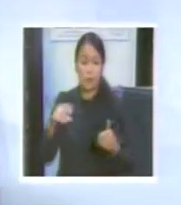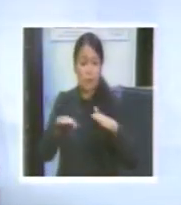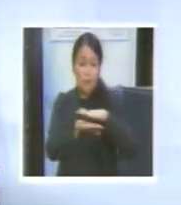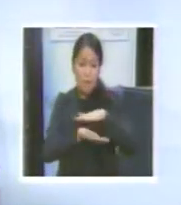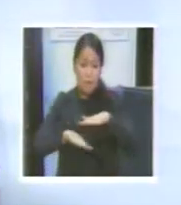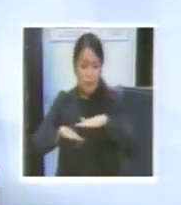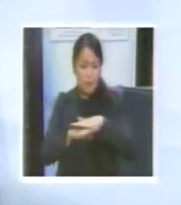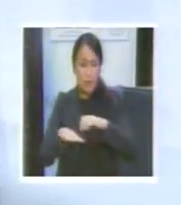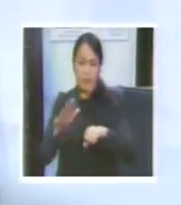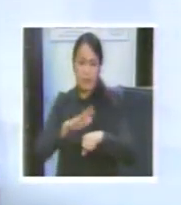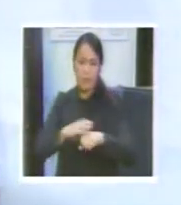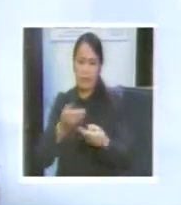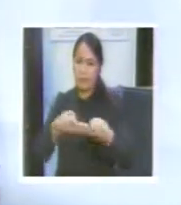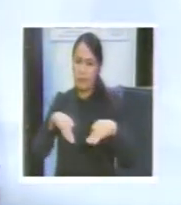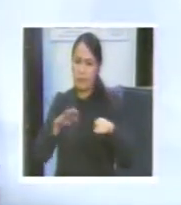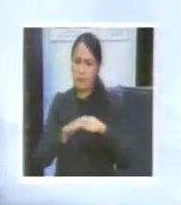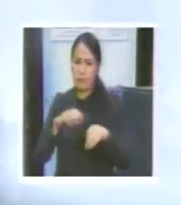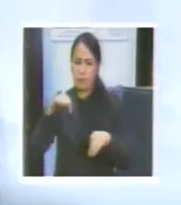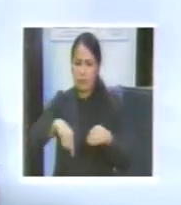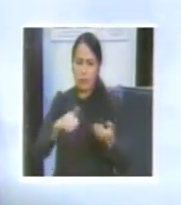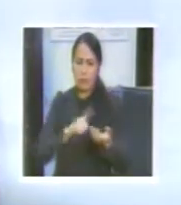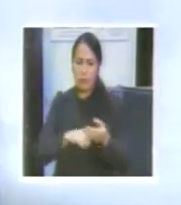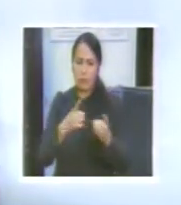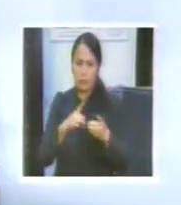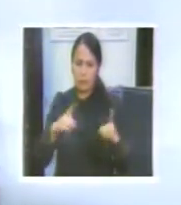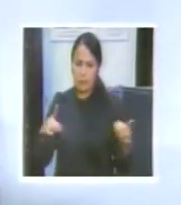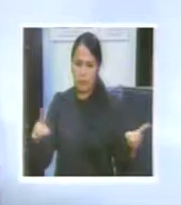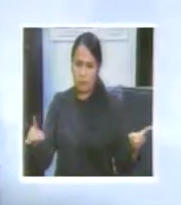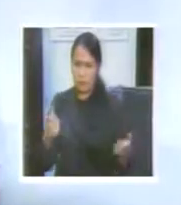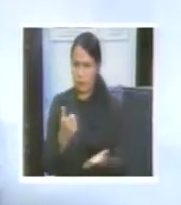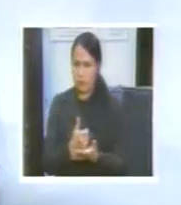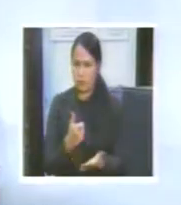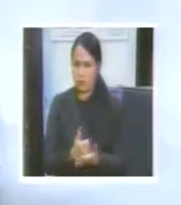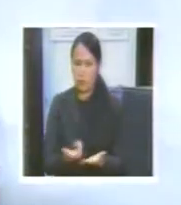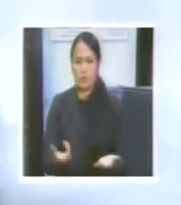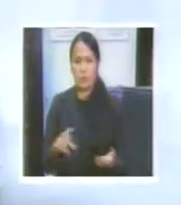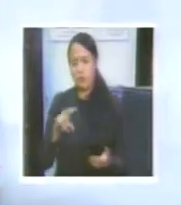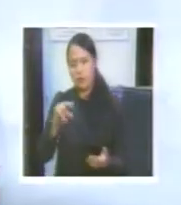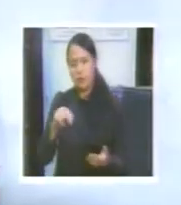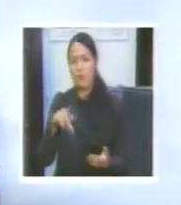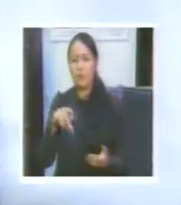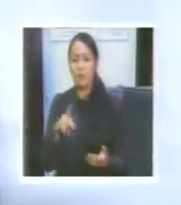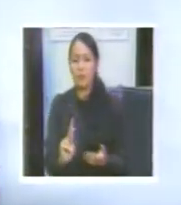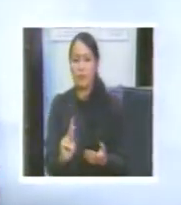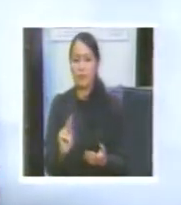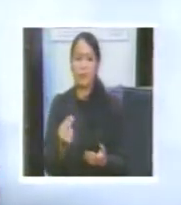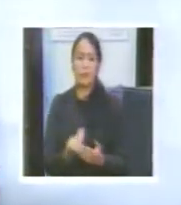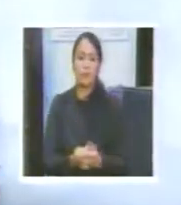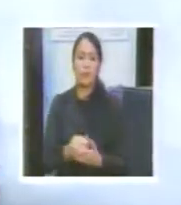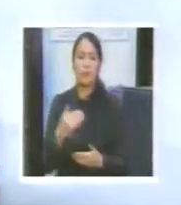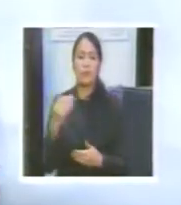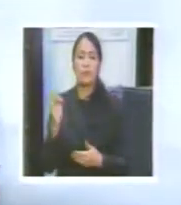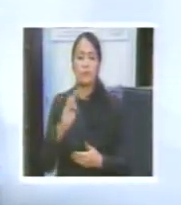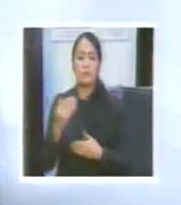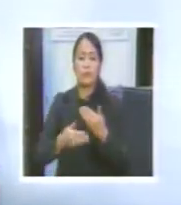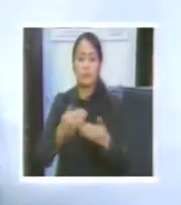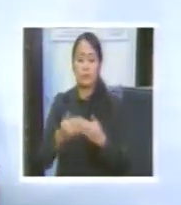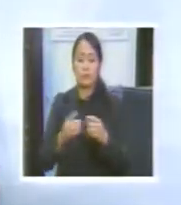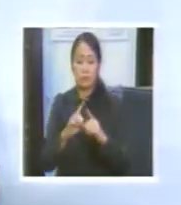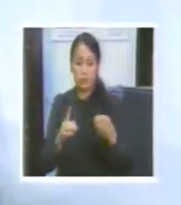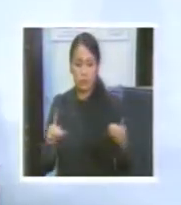pilar fundamental del desarrollo económico y social interno, sino que más bien es un reflejo o efecto de ese